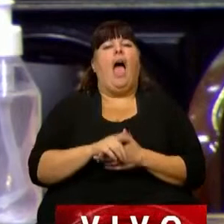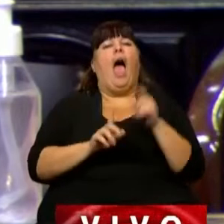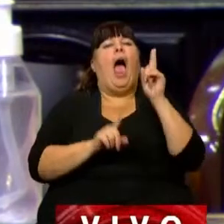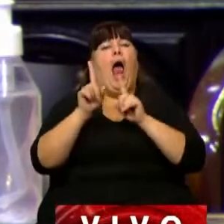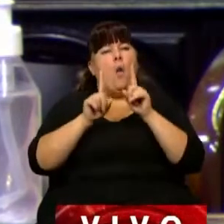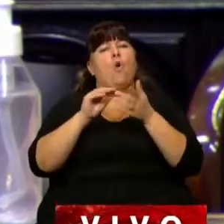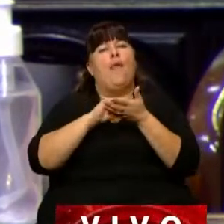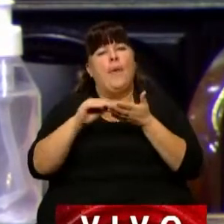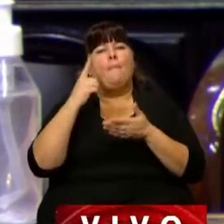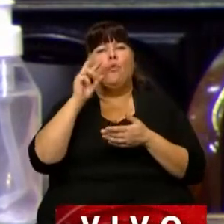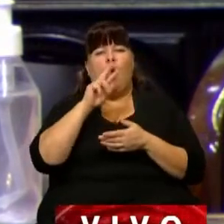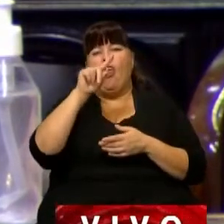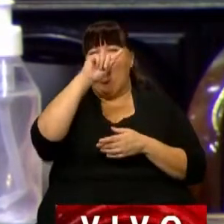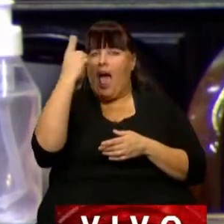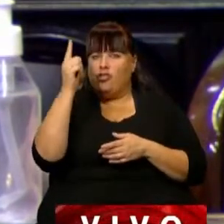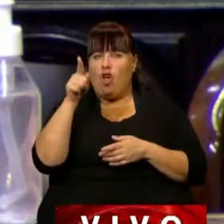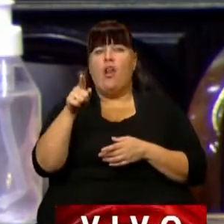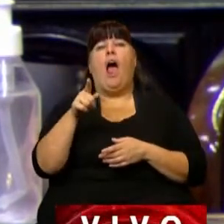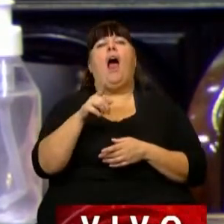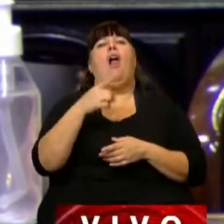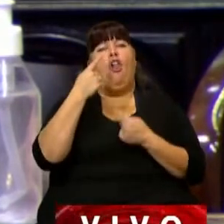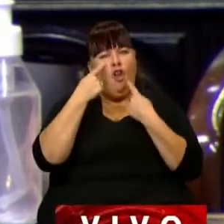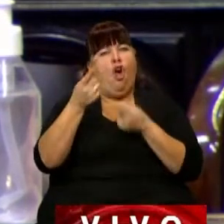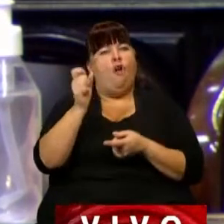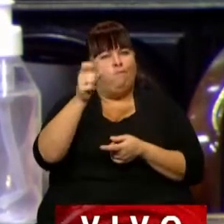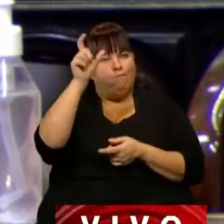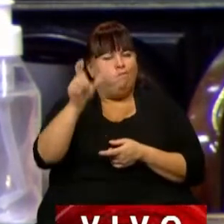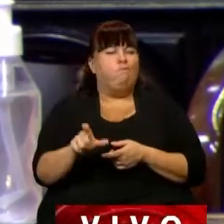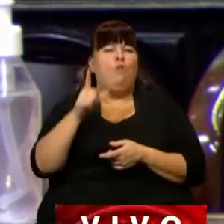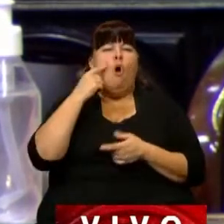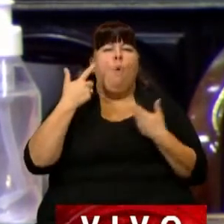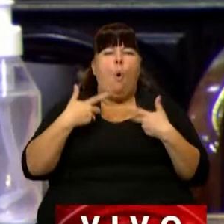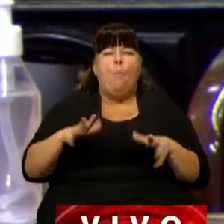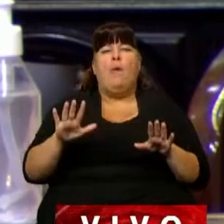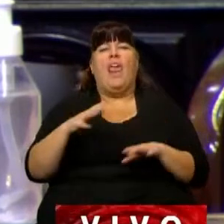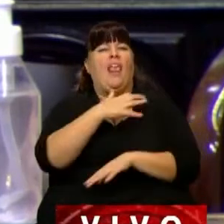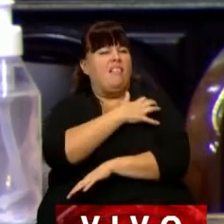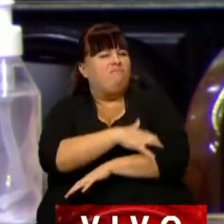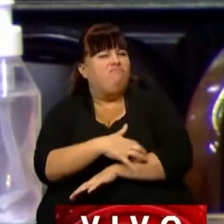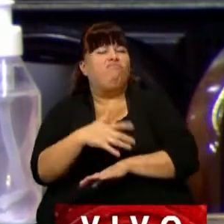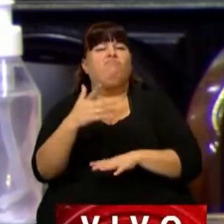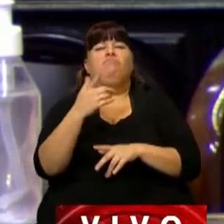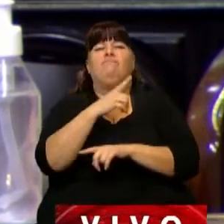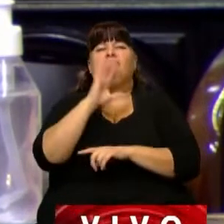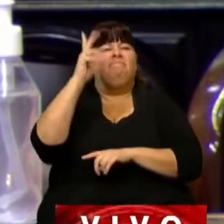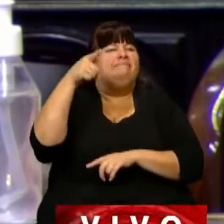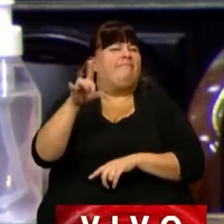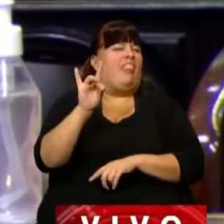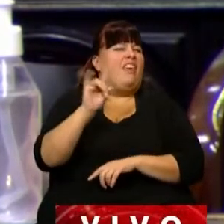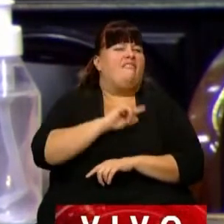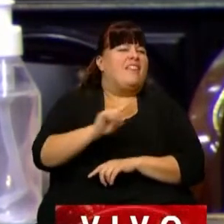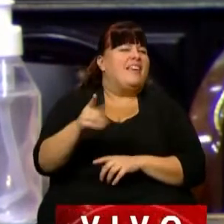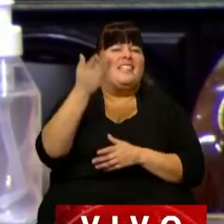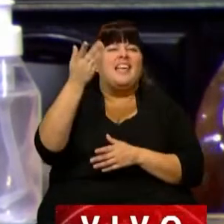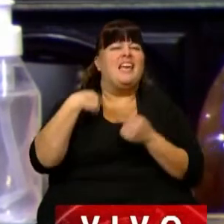Algunos diputados y diputadas nacionales han llegado a conocer esa humildad, esa sencillez, que nadie se podía enojar con él,